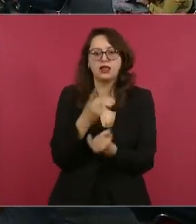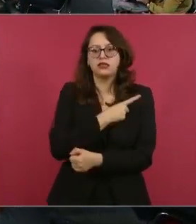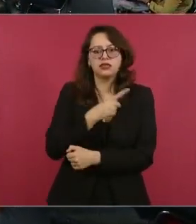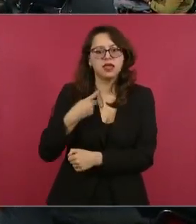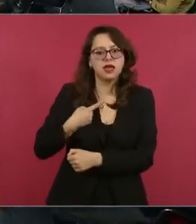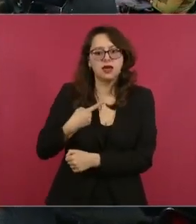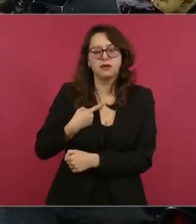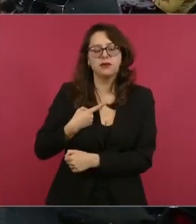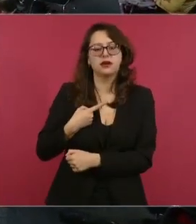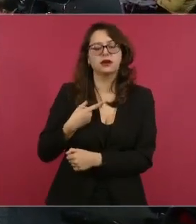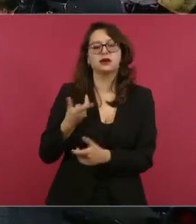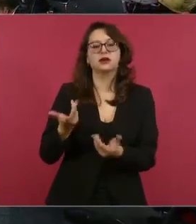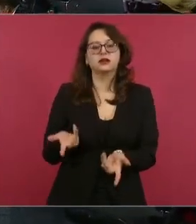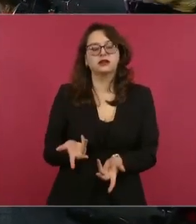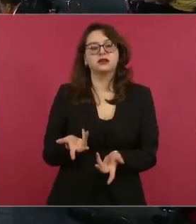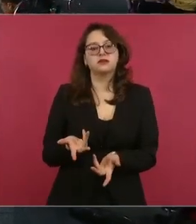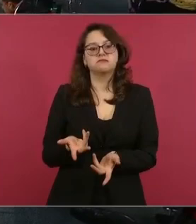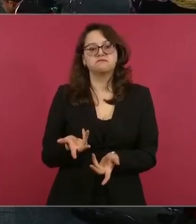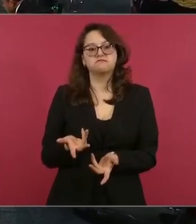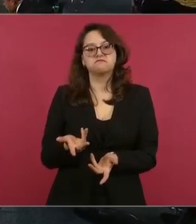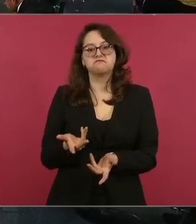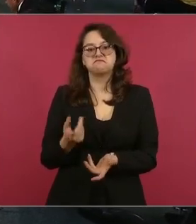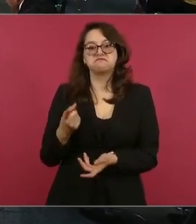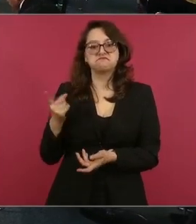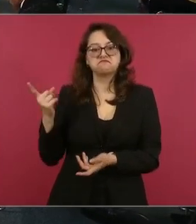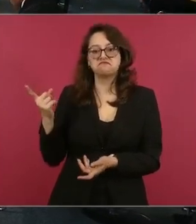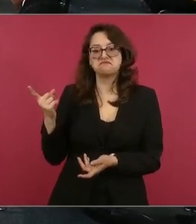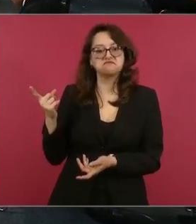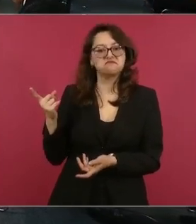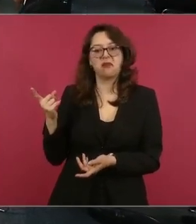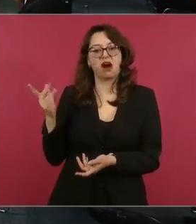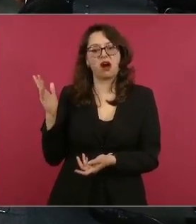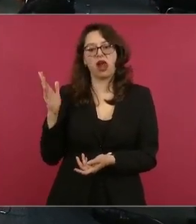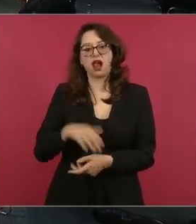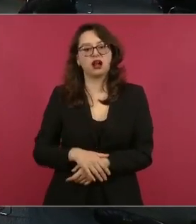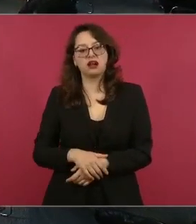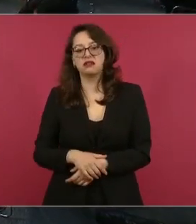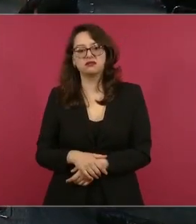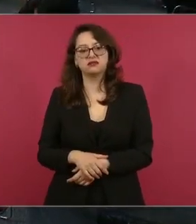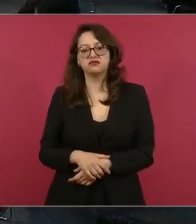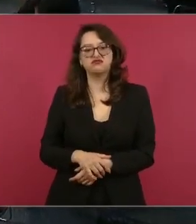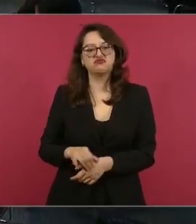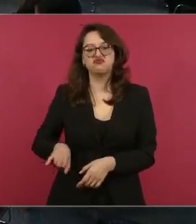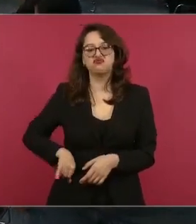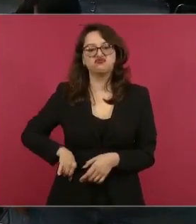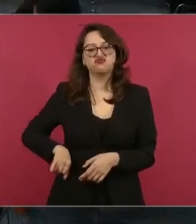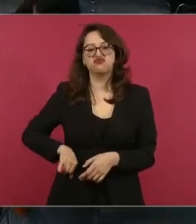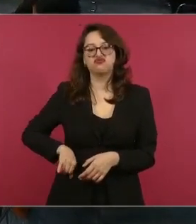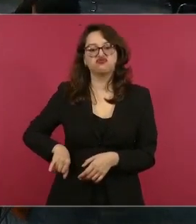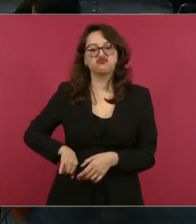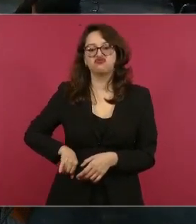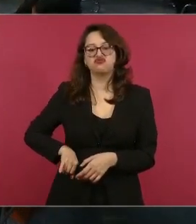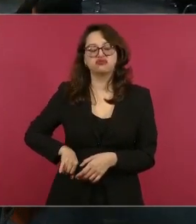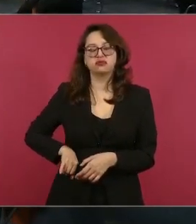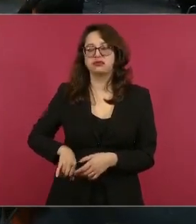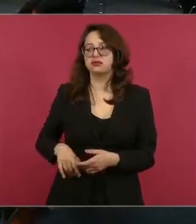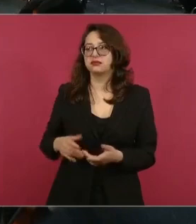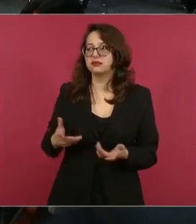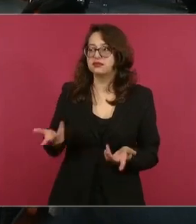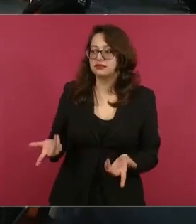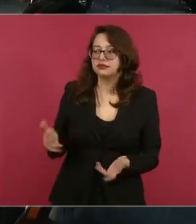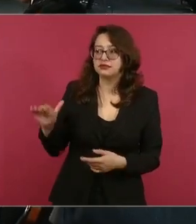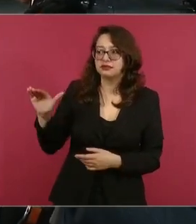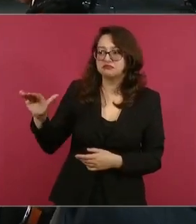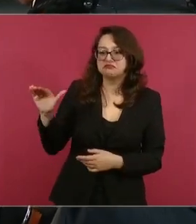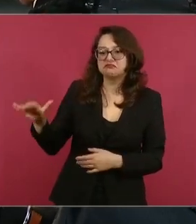sentimos que no les interesaba y que no estaban